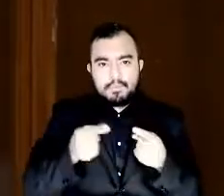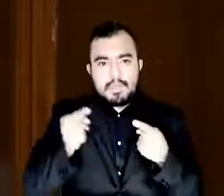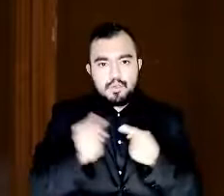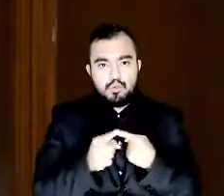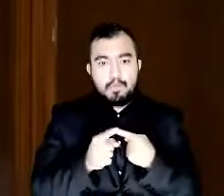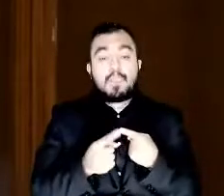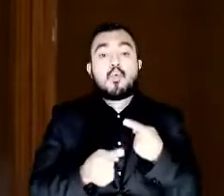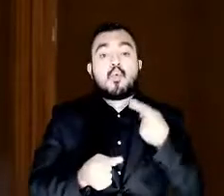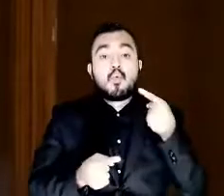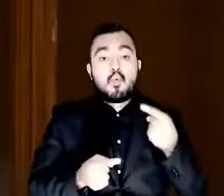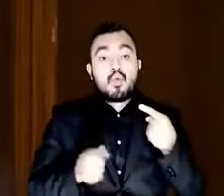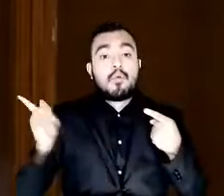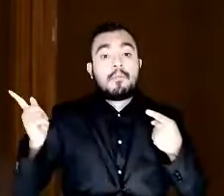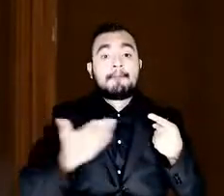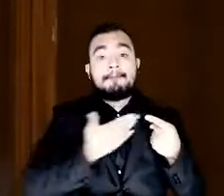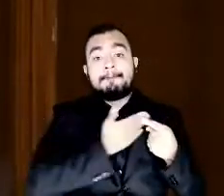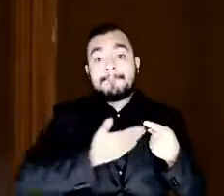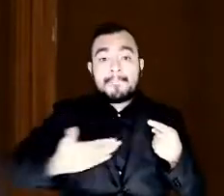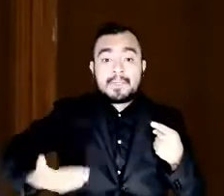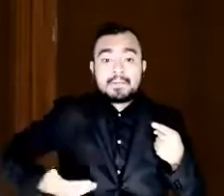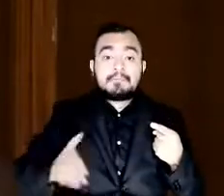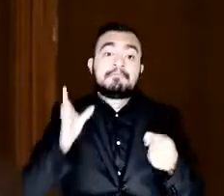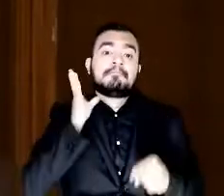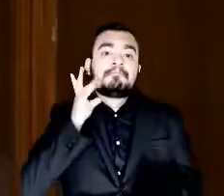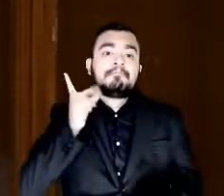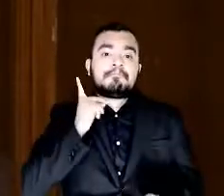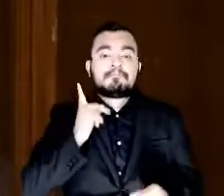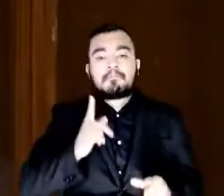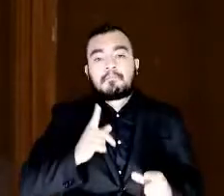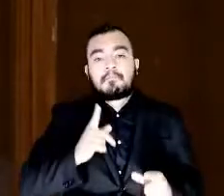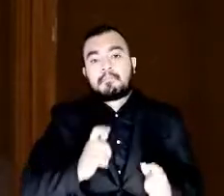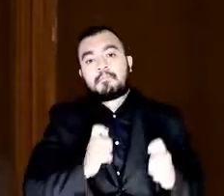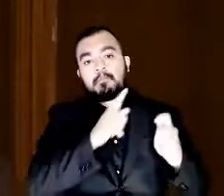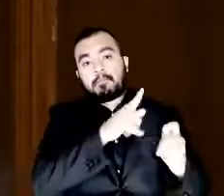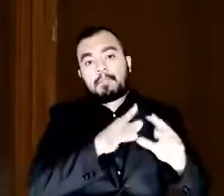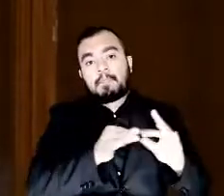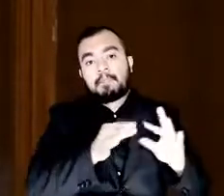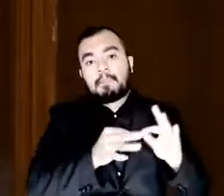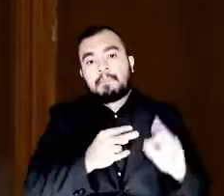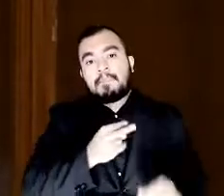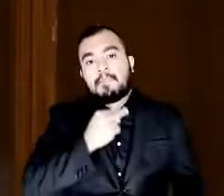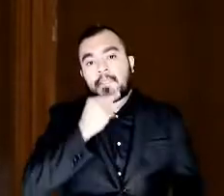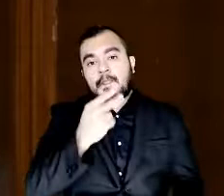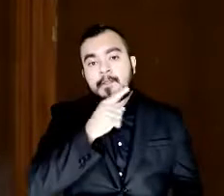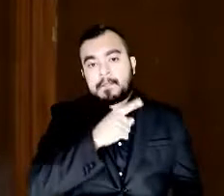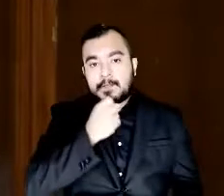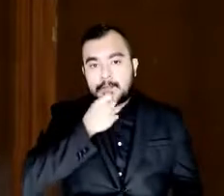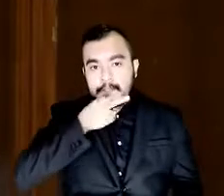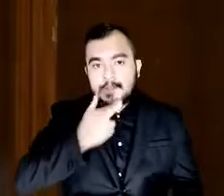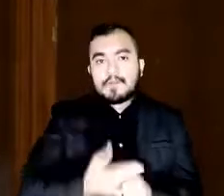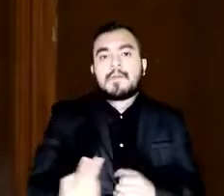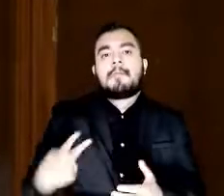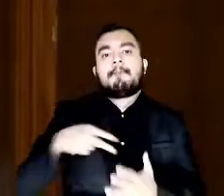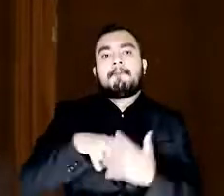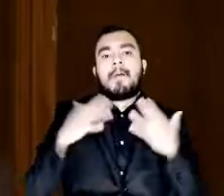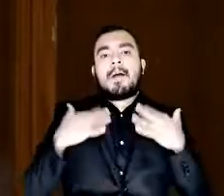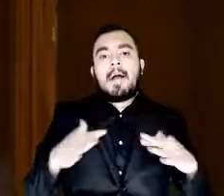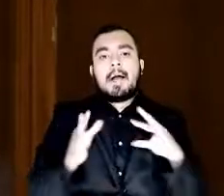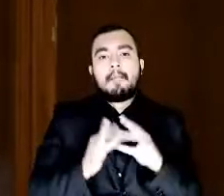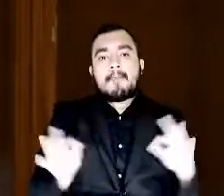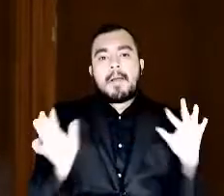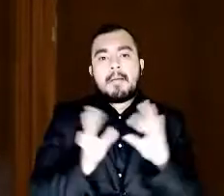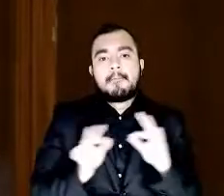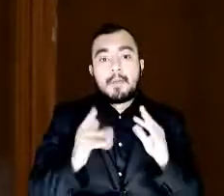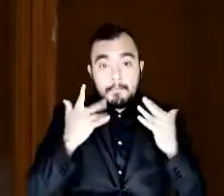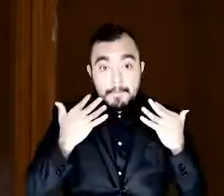la presidencia de la legislatura concederá uso de la palabra al servidor público compareciente para que en la tribuna